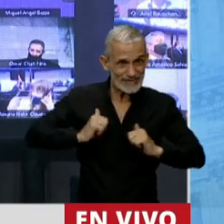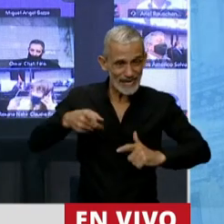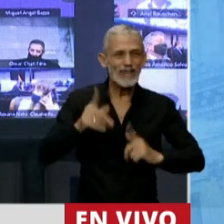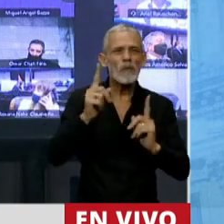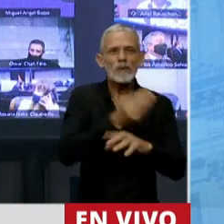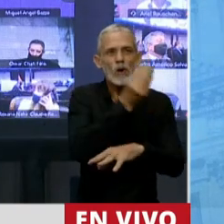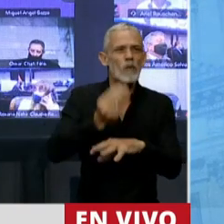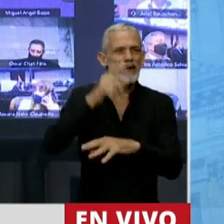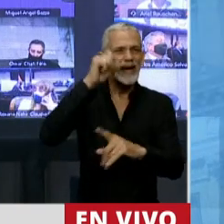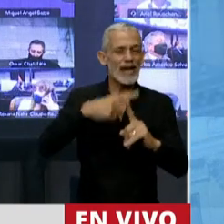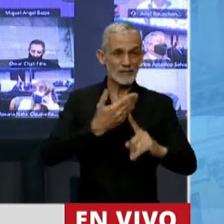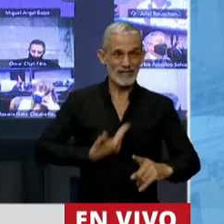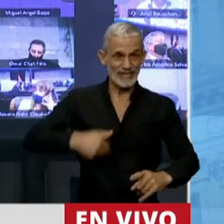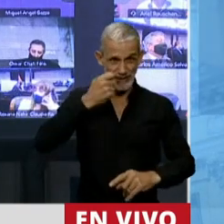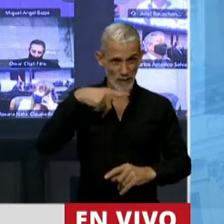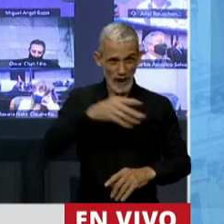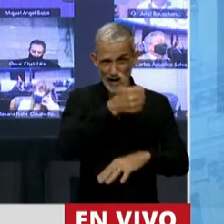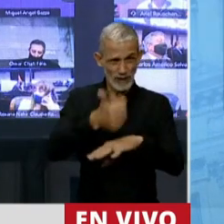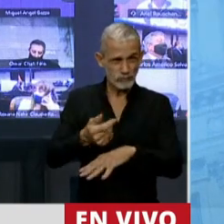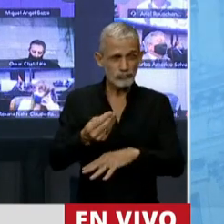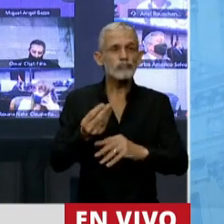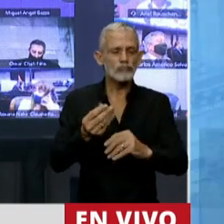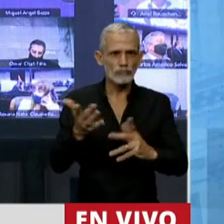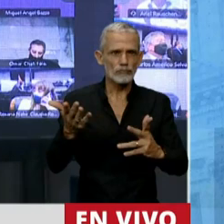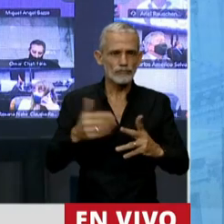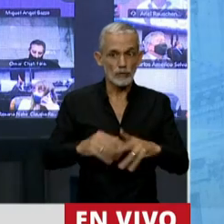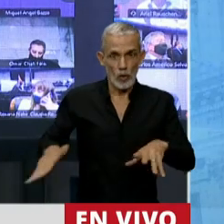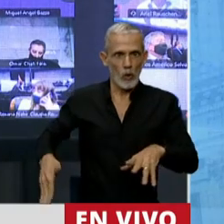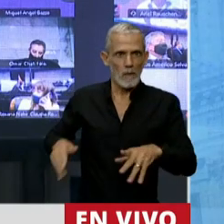asunción de gobierno del expresidente Mauricio Macri, toco madera,